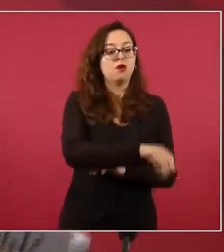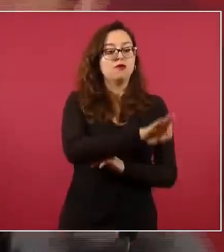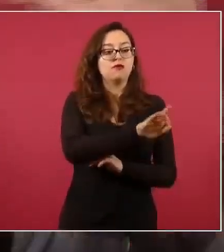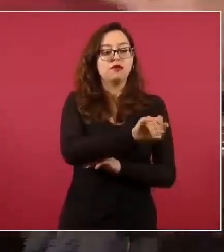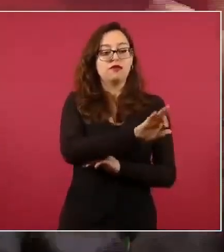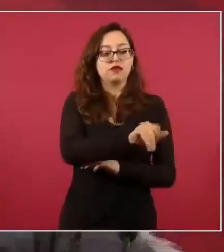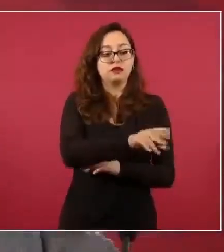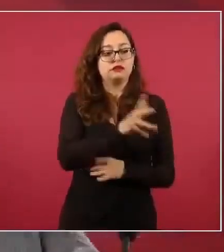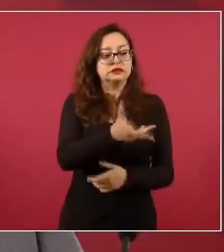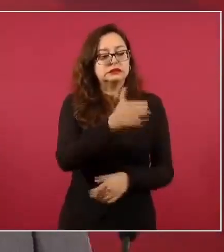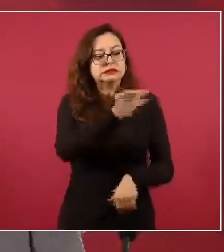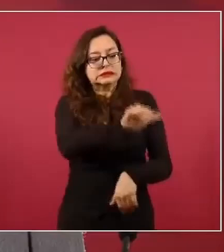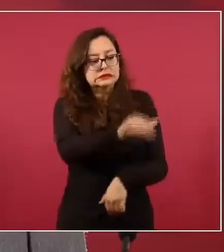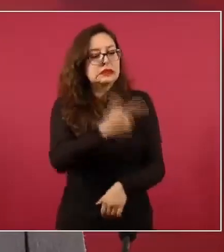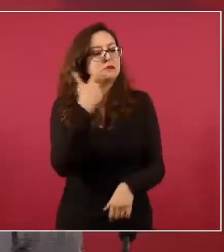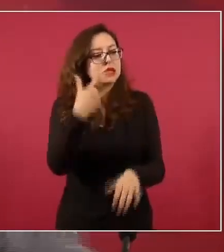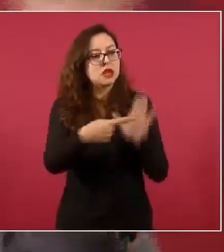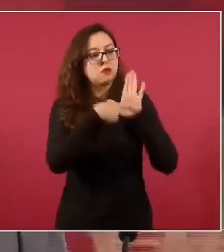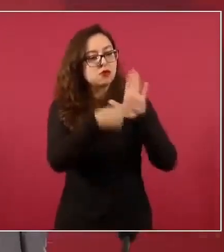aunque les diga uno